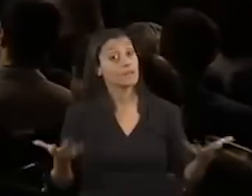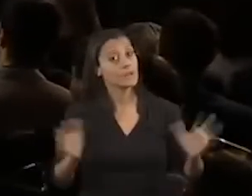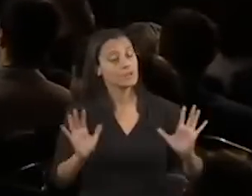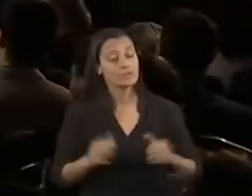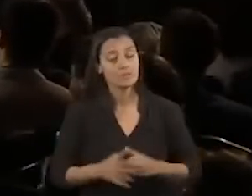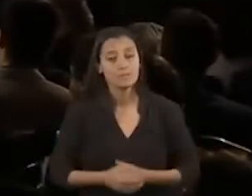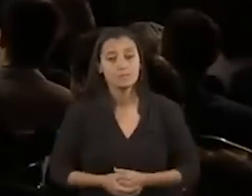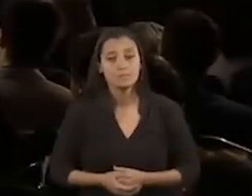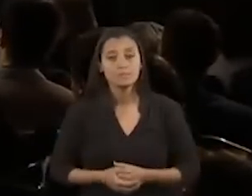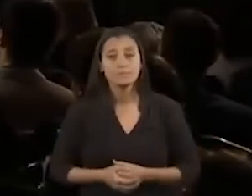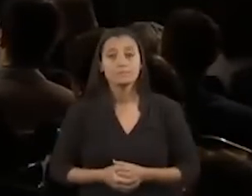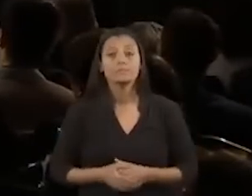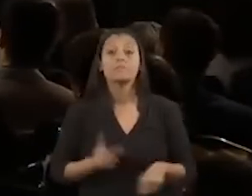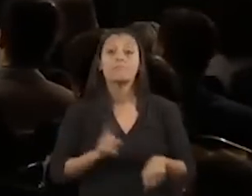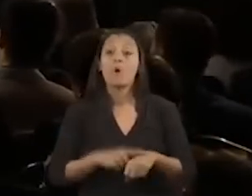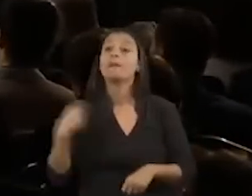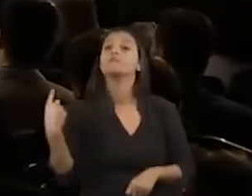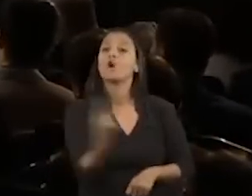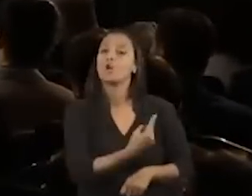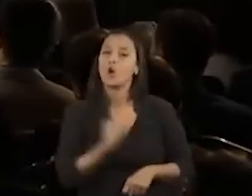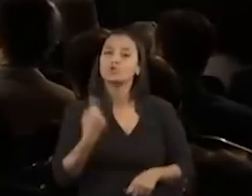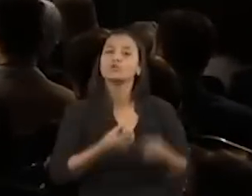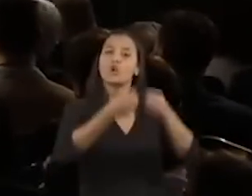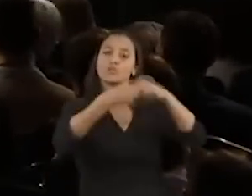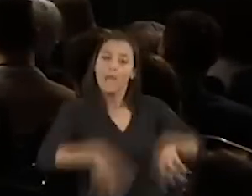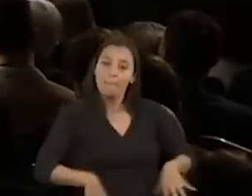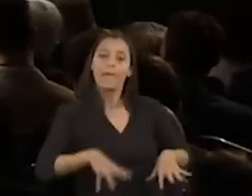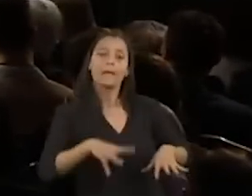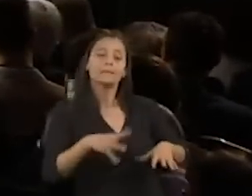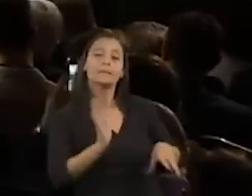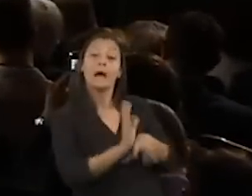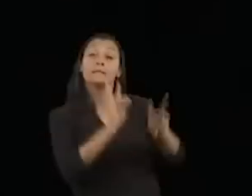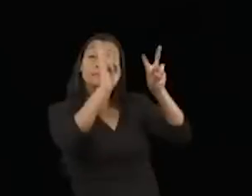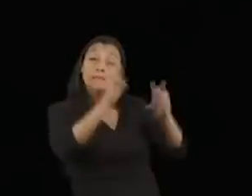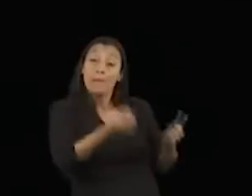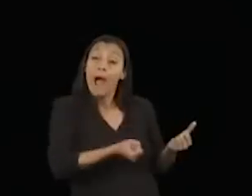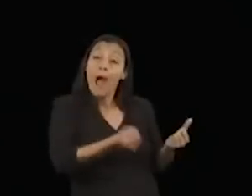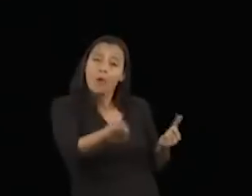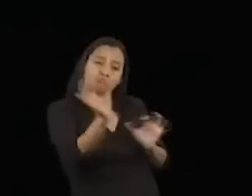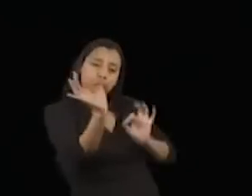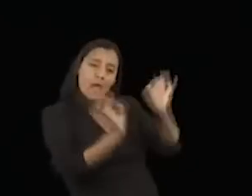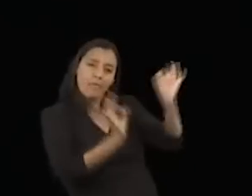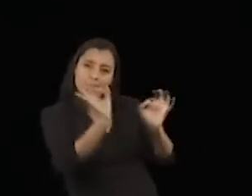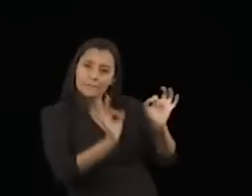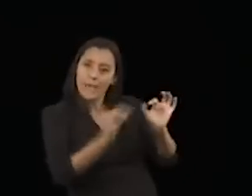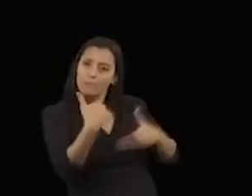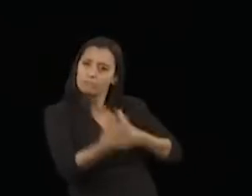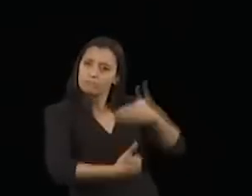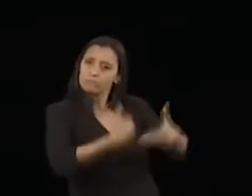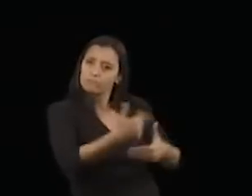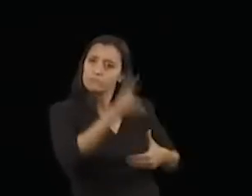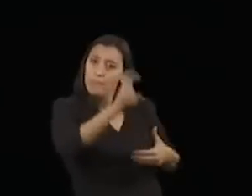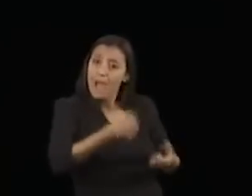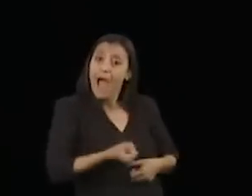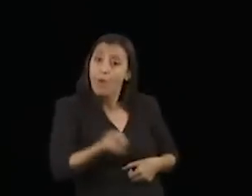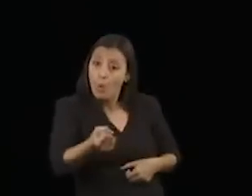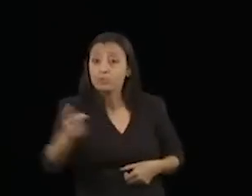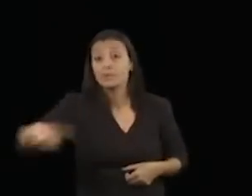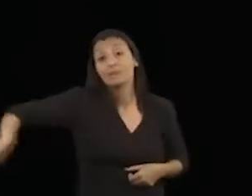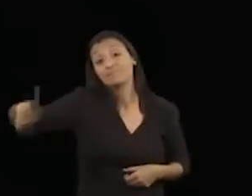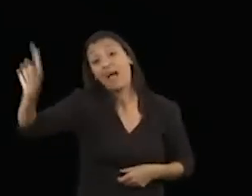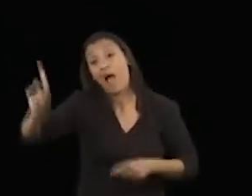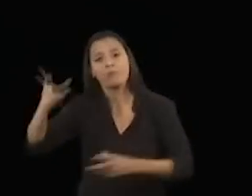Entonces, cuando nosotros avanzábamos con este ajuste, los pifiadores